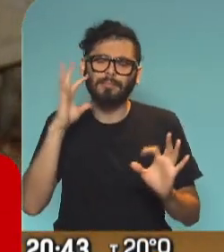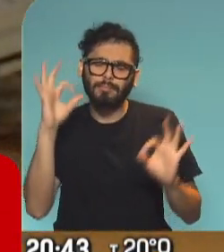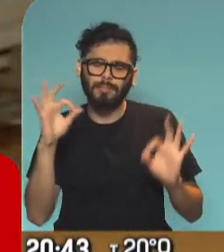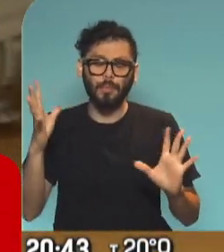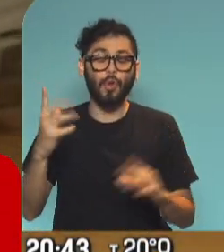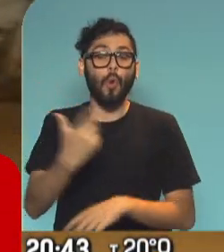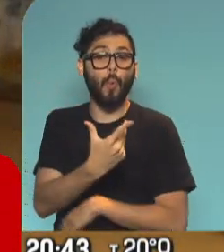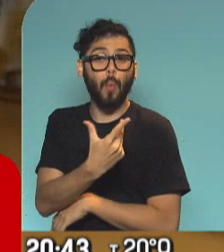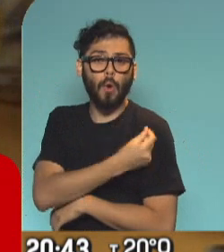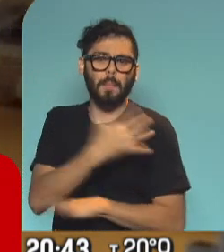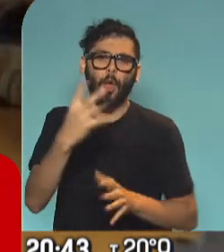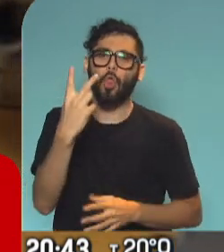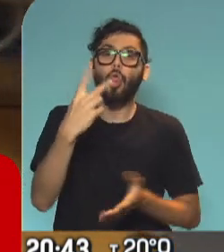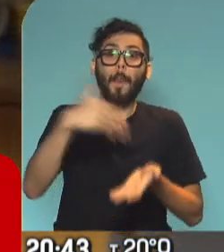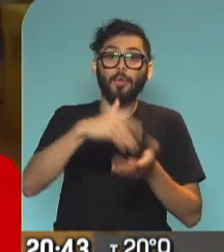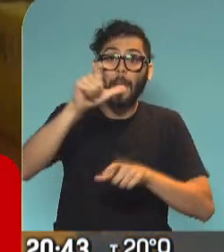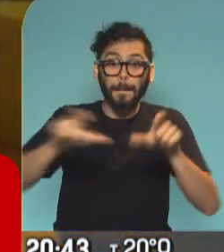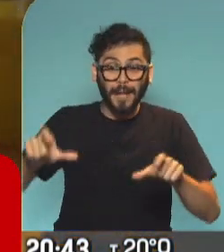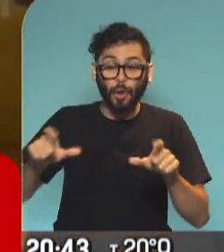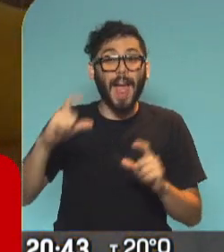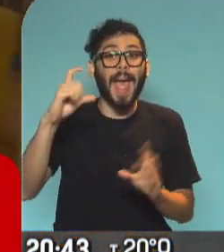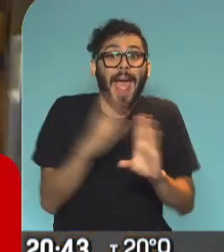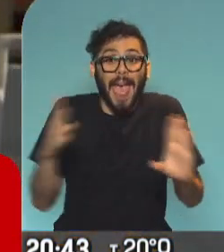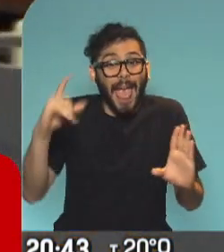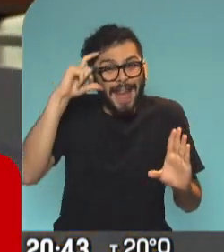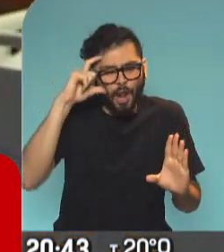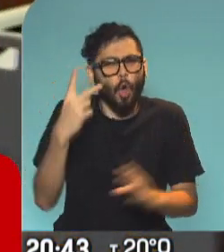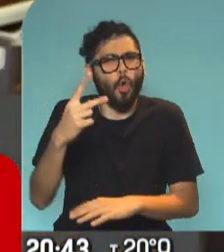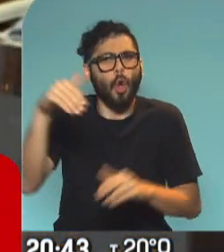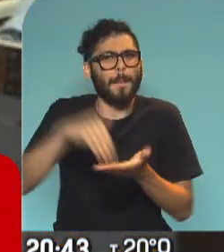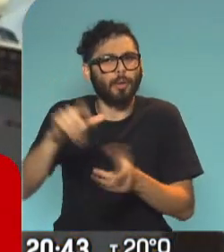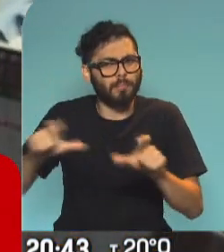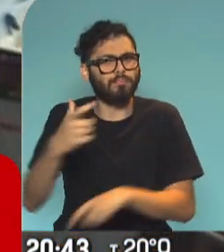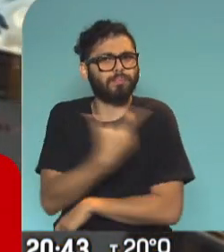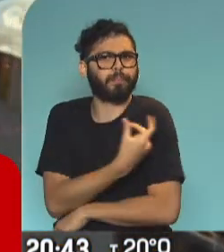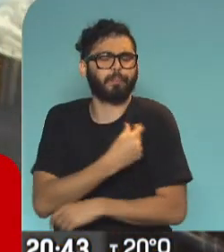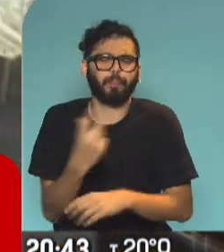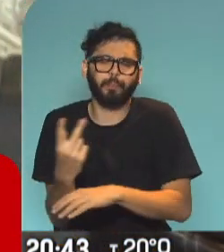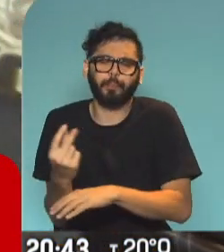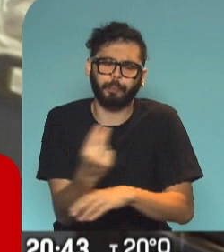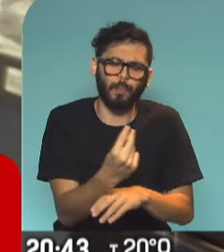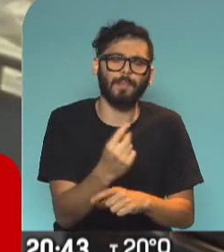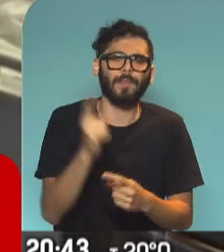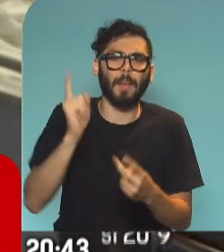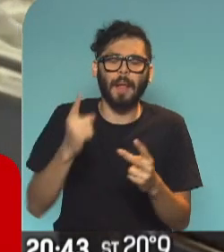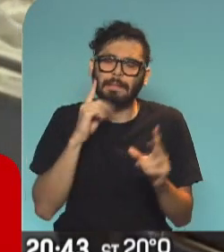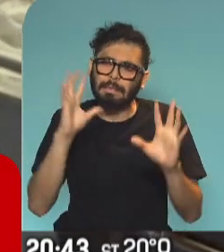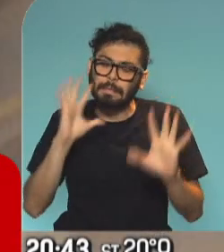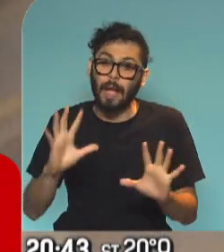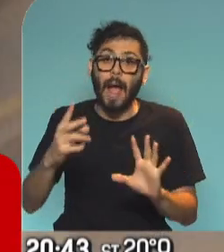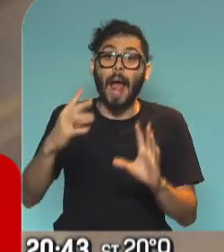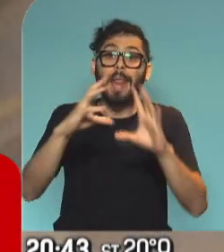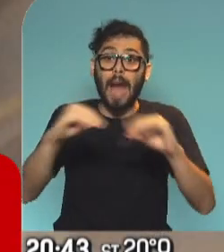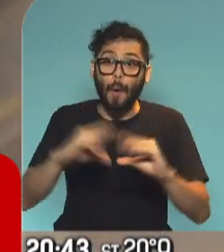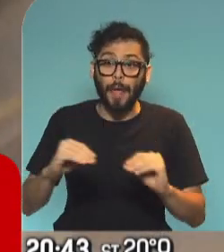contra el coronavirus a casi 2 millones de personas en enero, mientras prepara nuevas medidas para aliviar las restricciones vigentes de cara a la